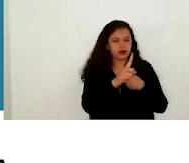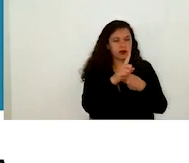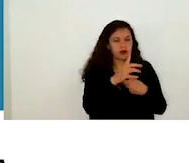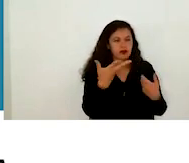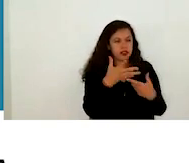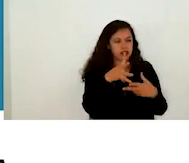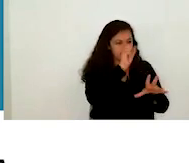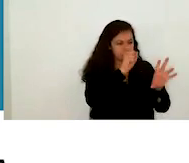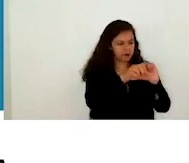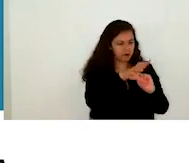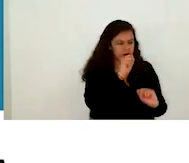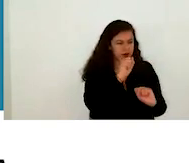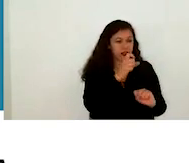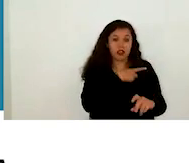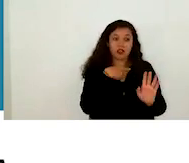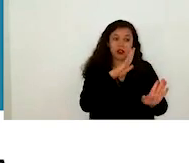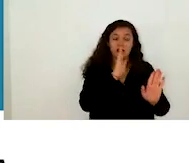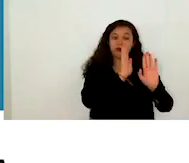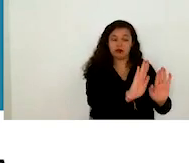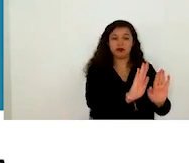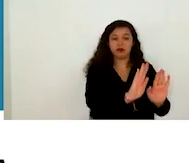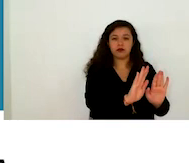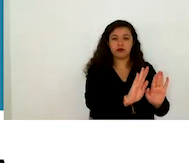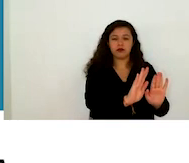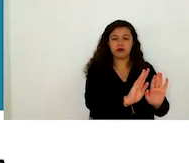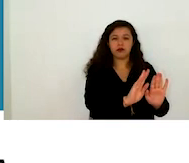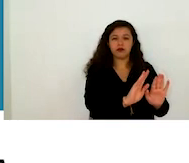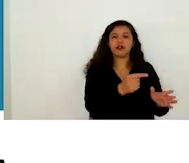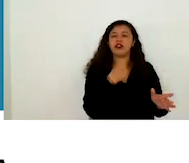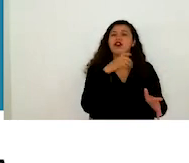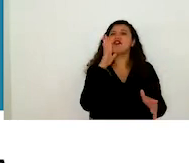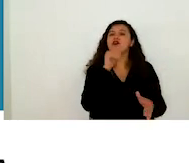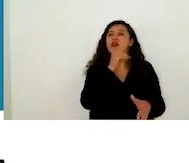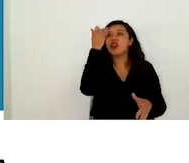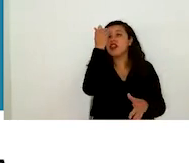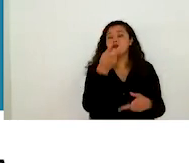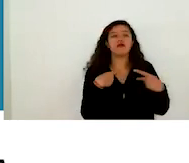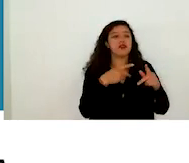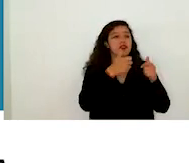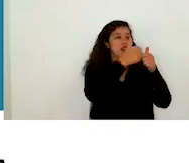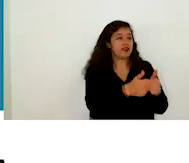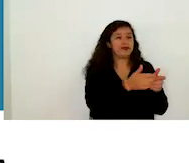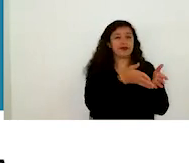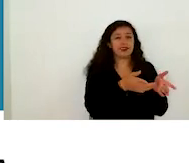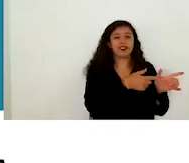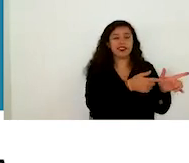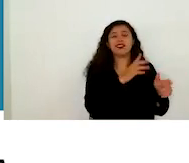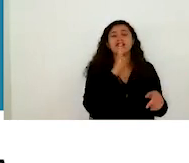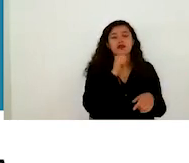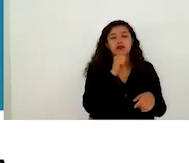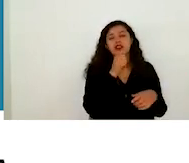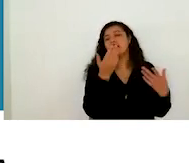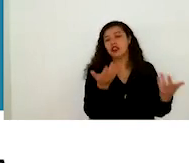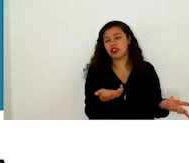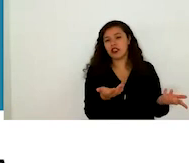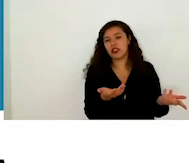antes de tenerlo es decir no me puedo cada tanto tiempo con esta persona hay ocasiones que ustedes